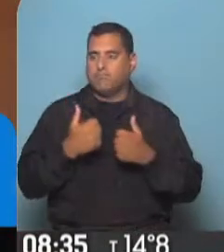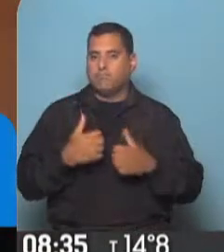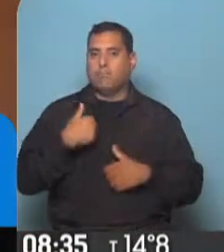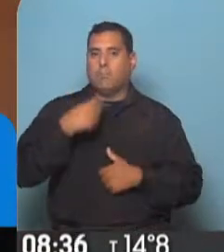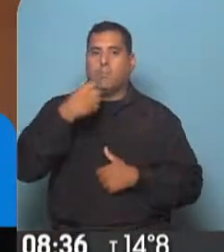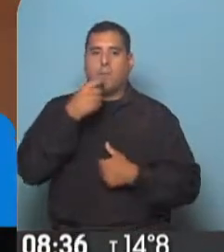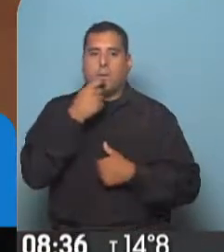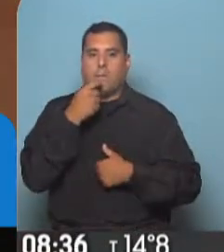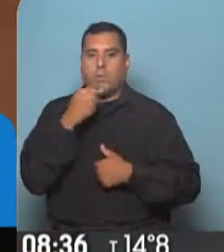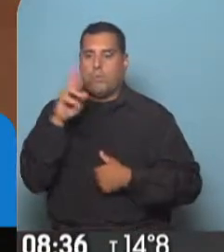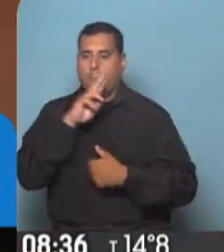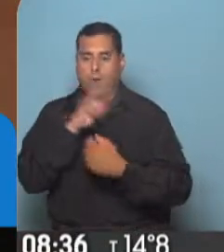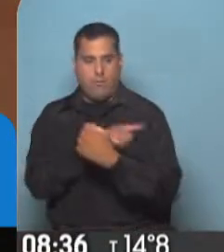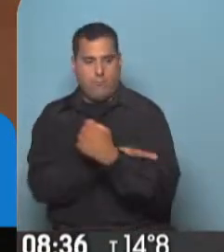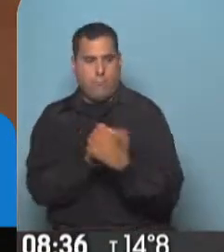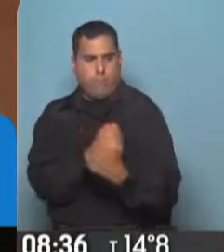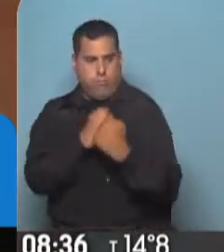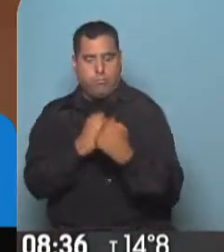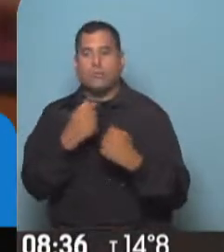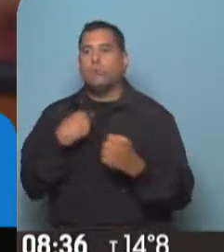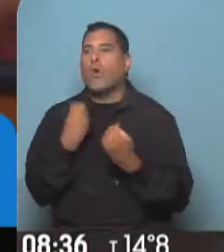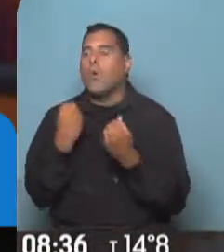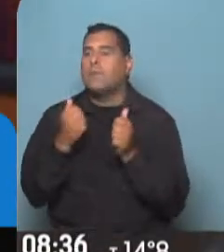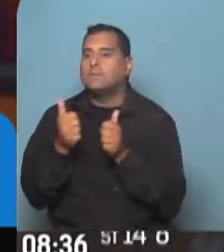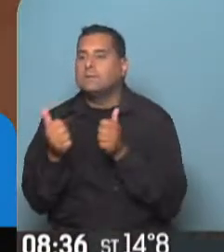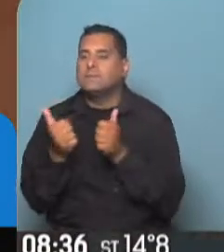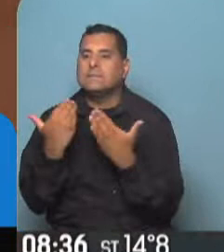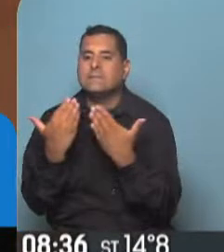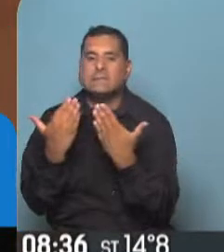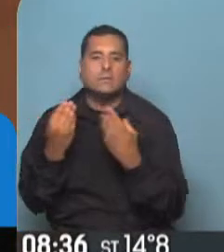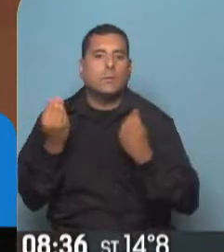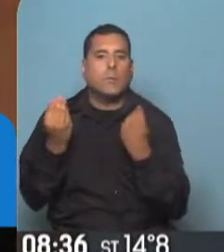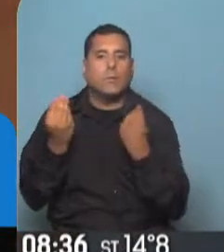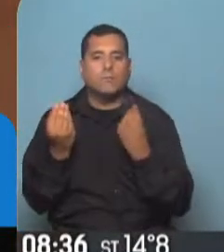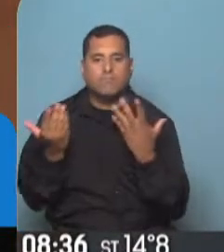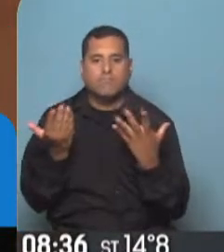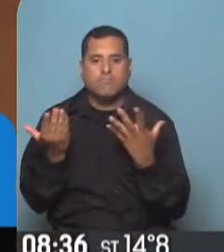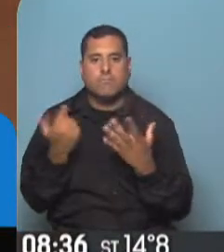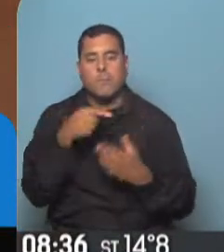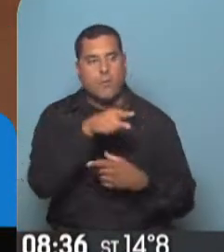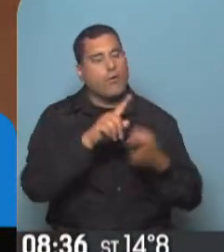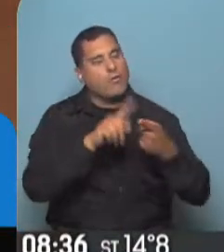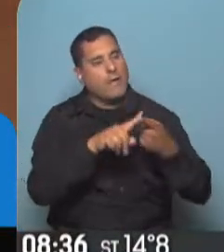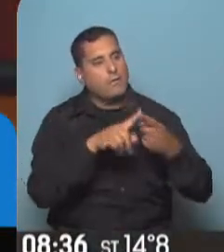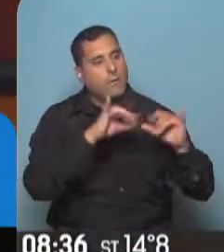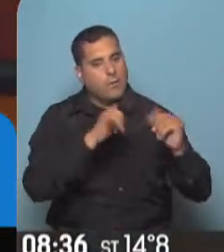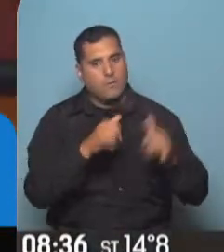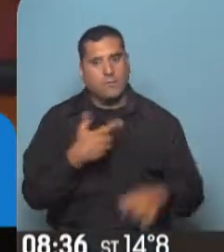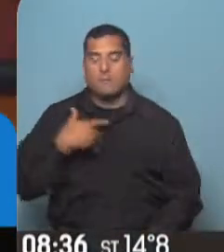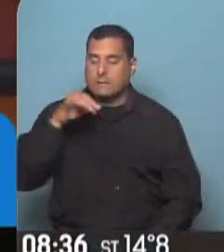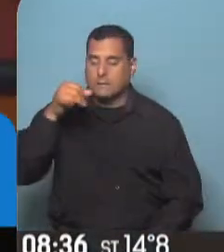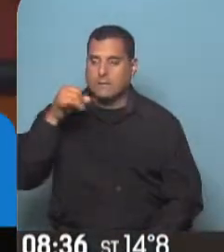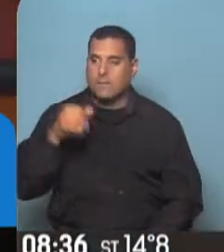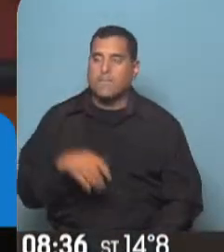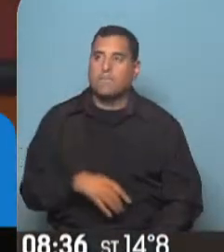completamente empoderada qué es lo que ves que estás en contacto con muchos adolescentes tengo entendido sí sí sí